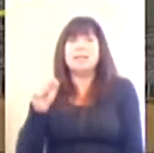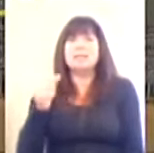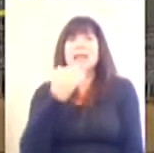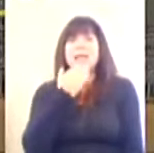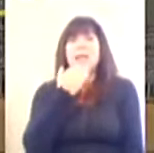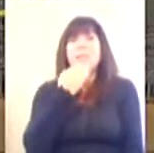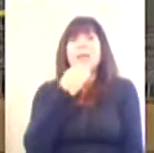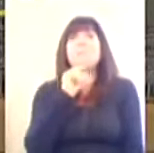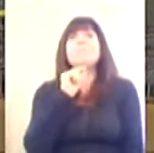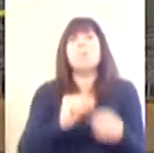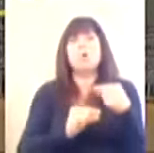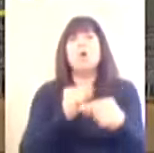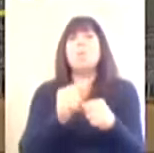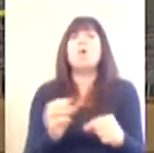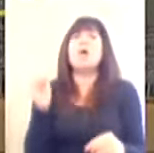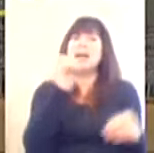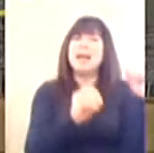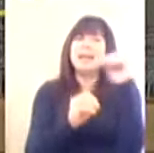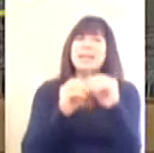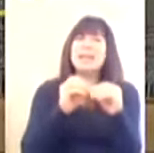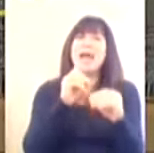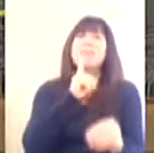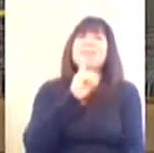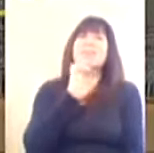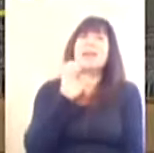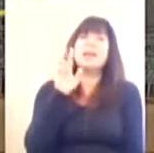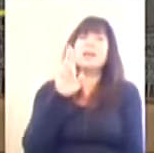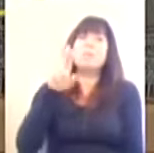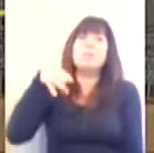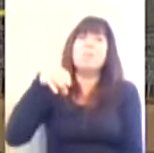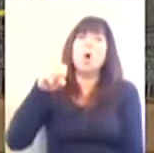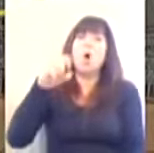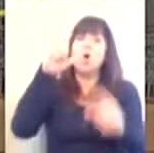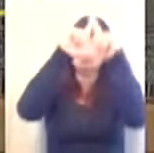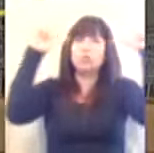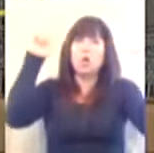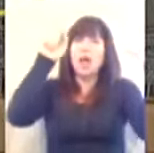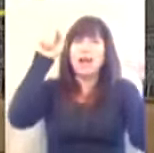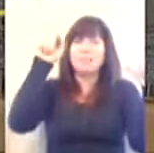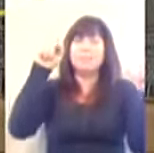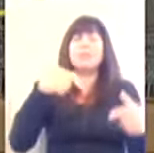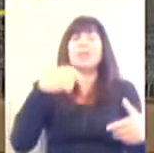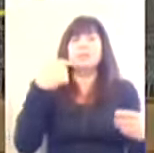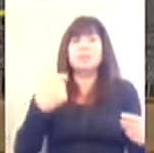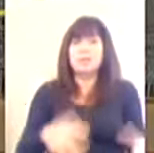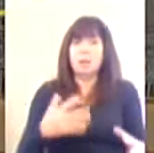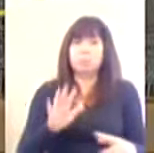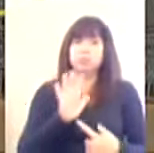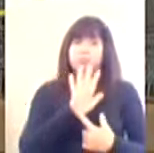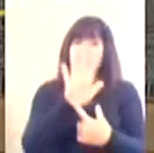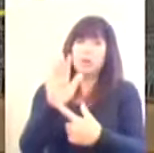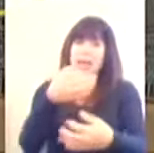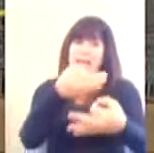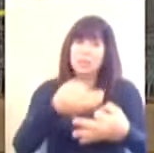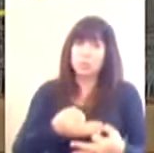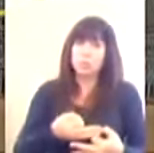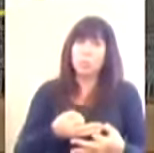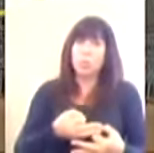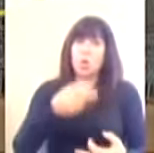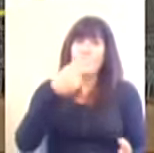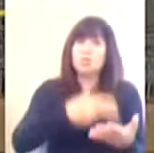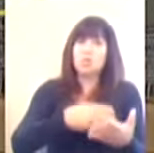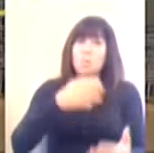de la energía termosolar. Y nuestros estudios más recientes muestran que ya en 2030 la energía solar va a pasar a ser la